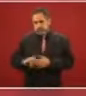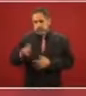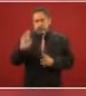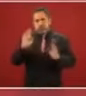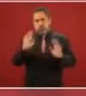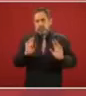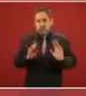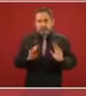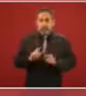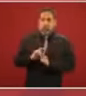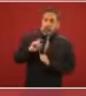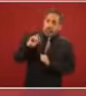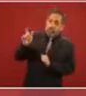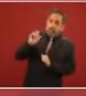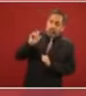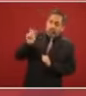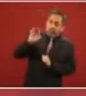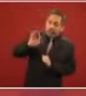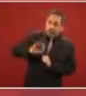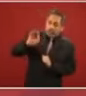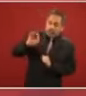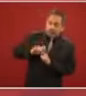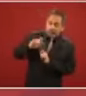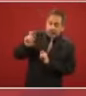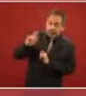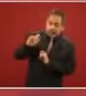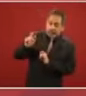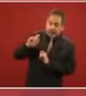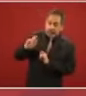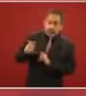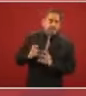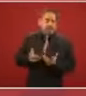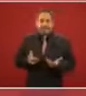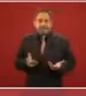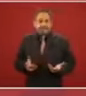y estar pagando intereses de deuda.